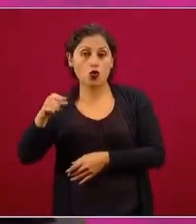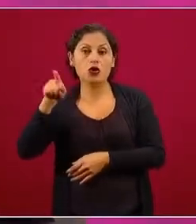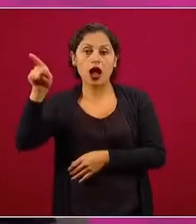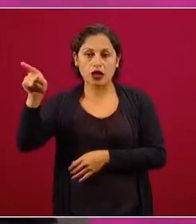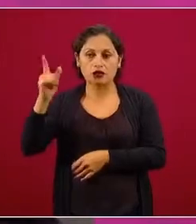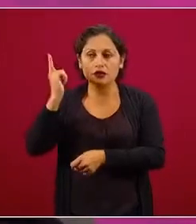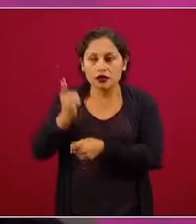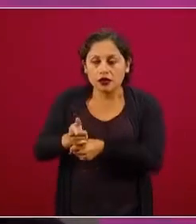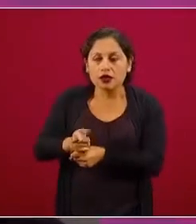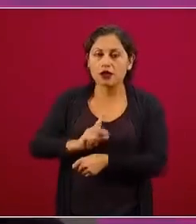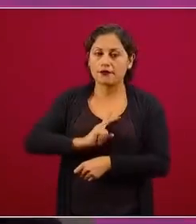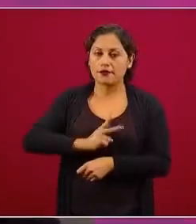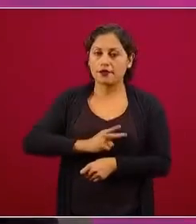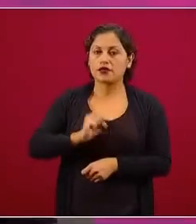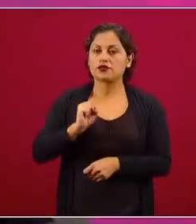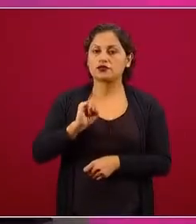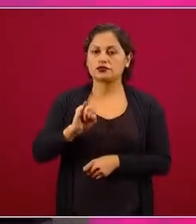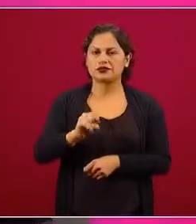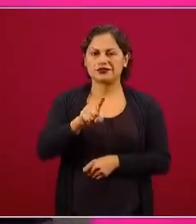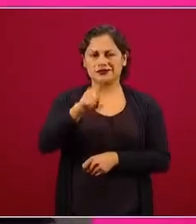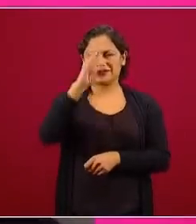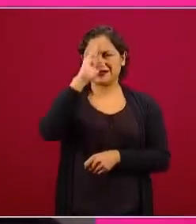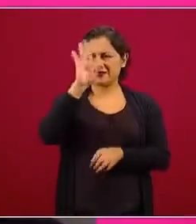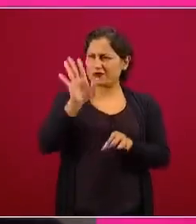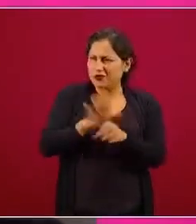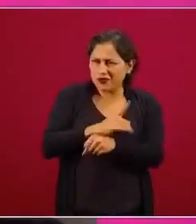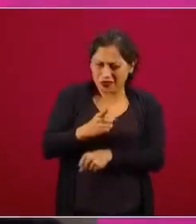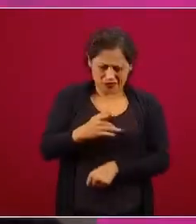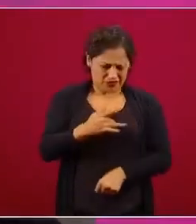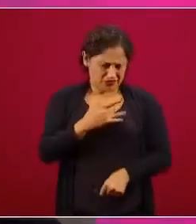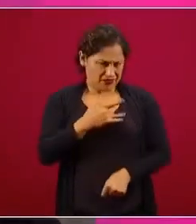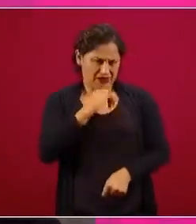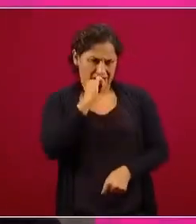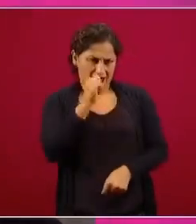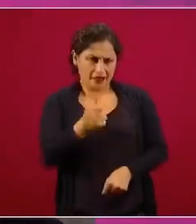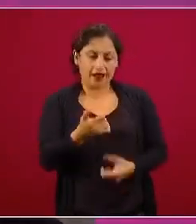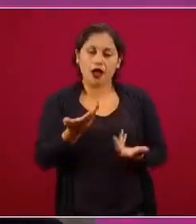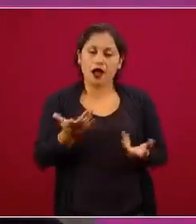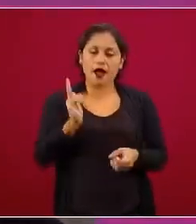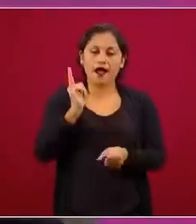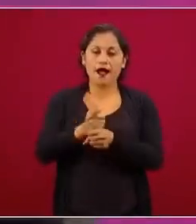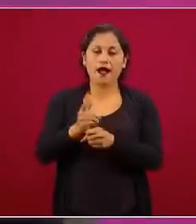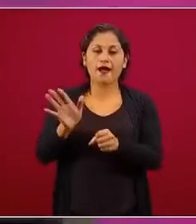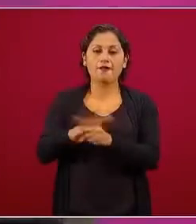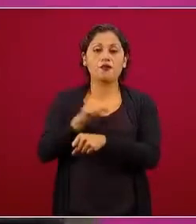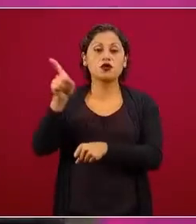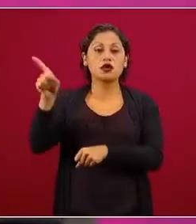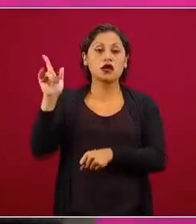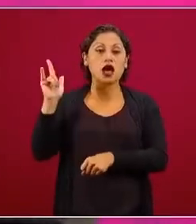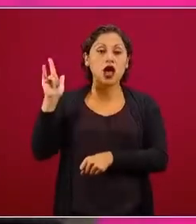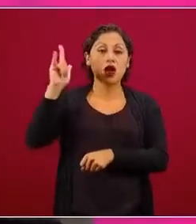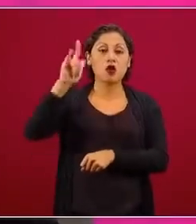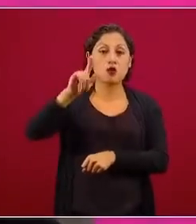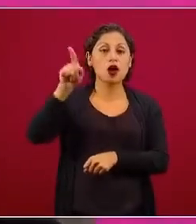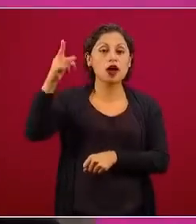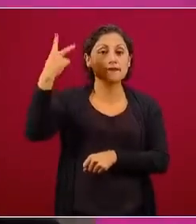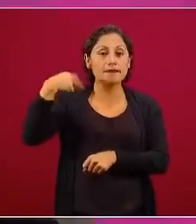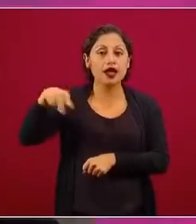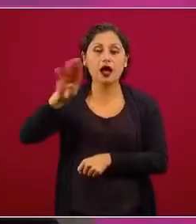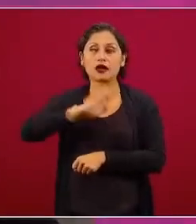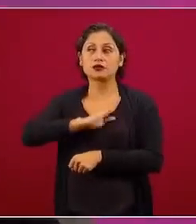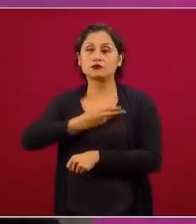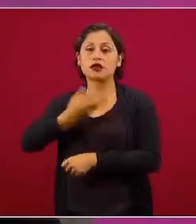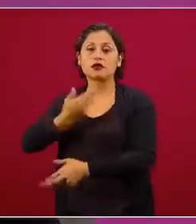encontró si en su momento pues no tenía signos y síntomas? Ah, porque pasó por un control precisamente en el aeropuerto cuando regresaba de su viaje